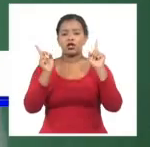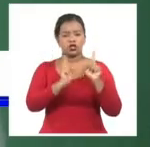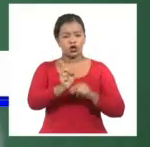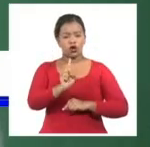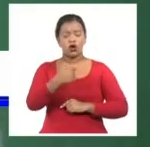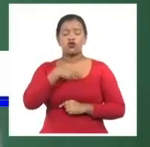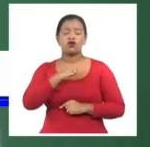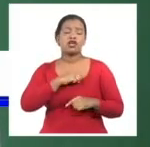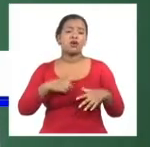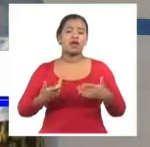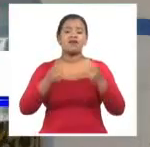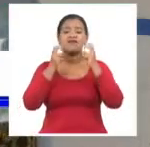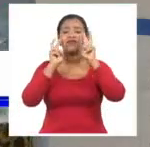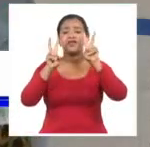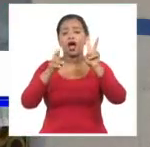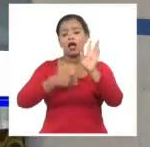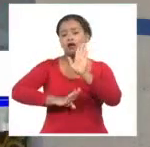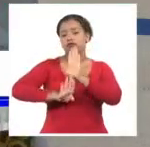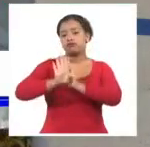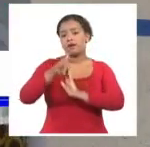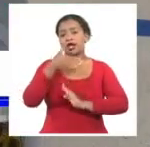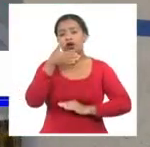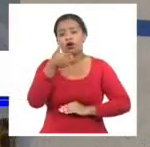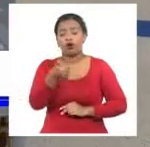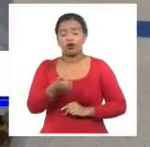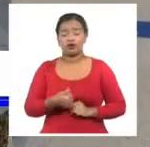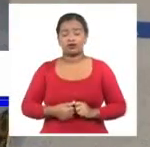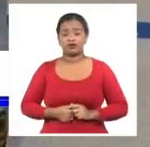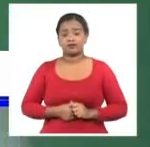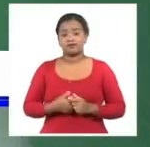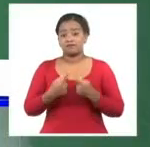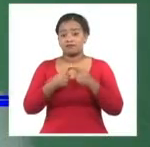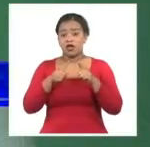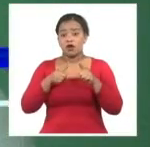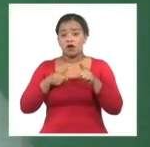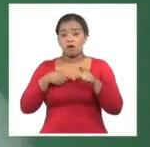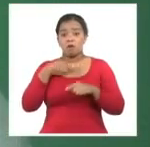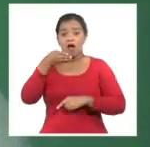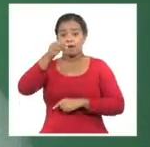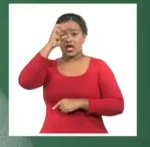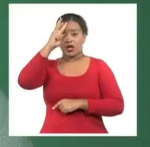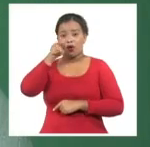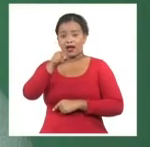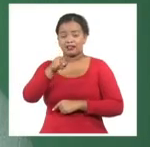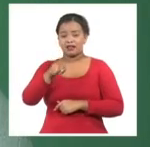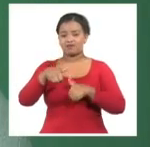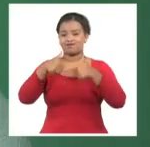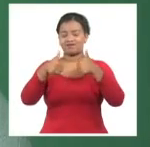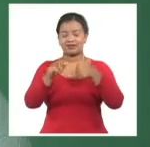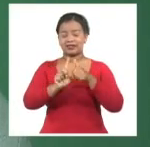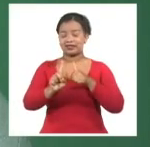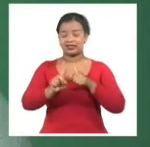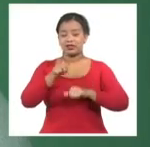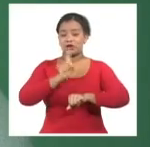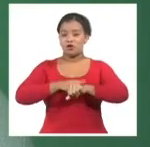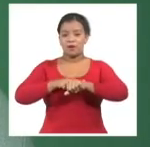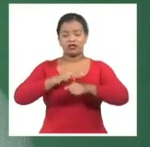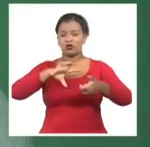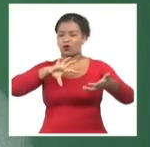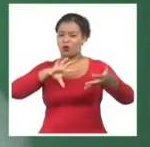tener un mejor estilo de vida, ¿ves? No hay seguridad como para hacer esa travesía, ¿ves? Son momentos muy... es una